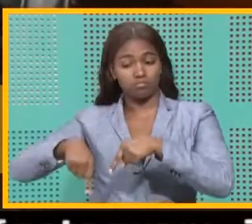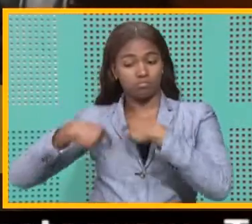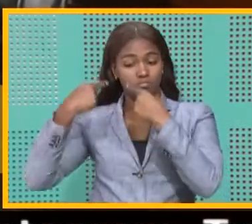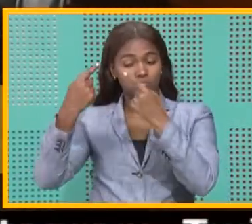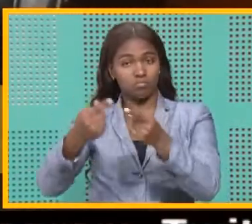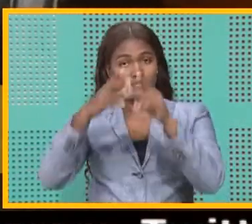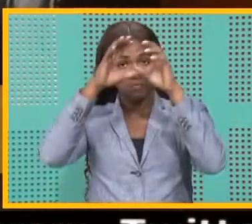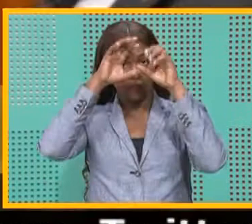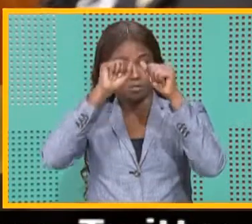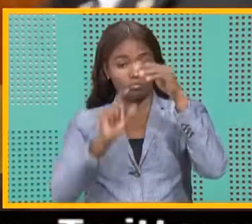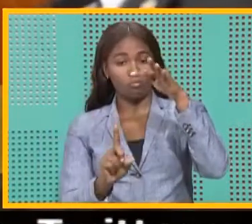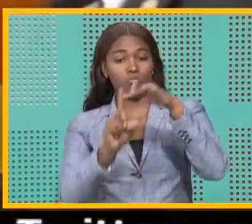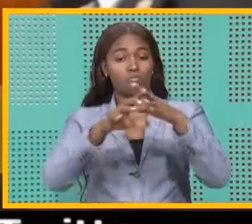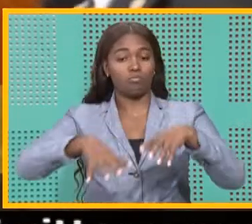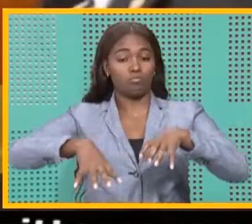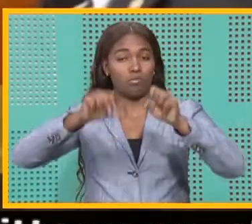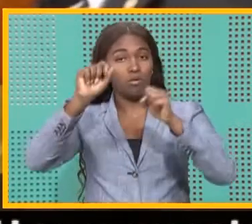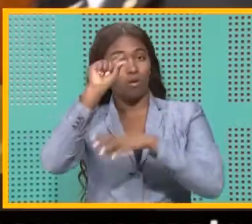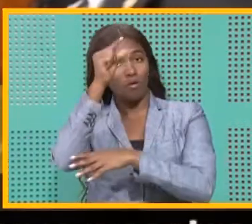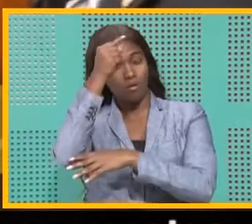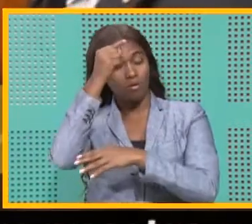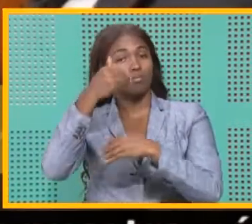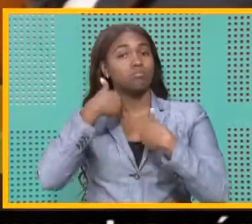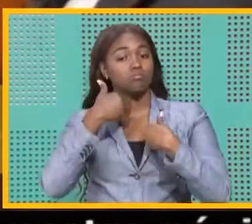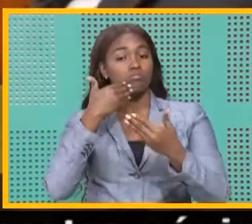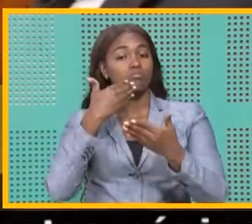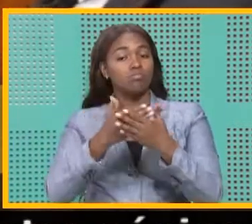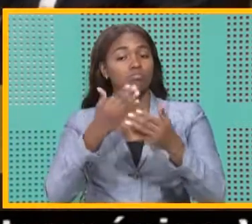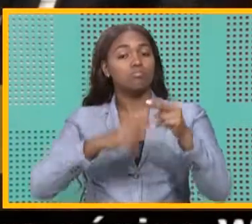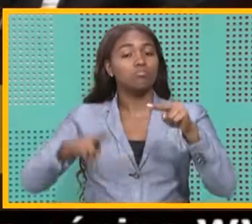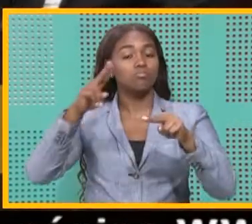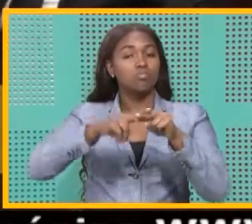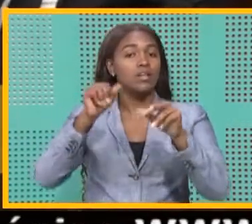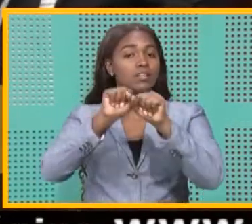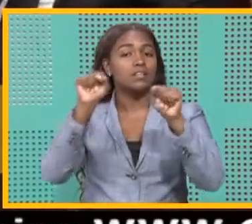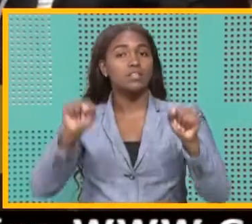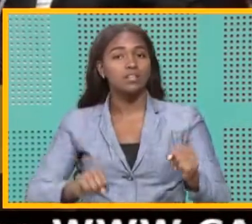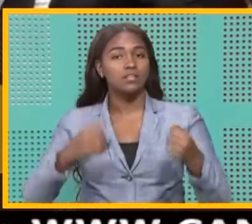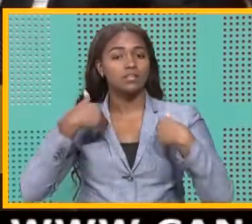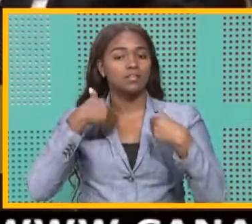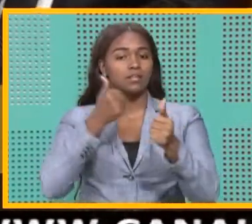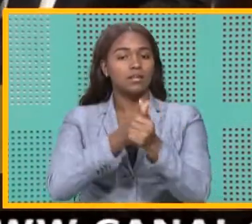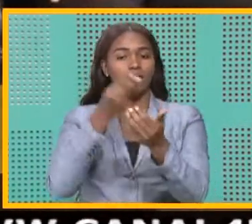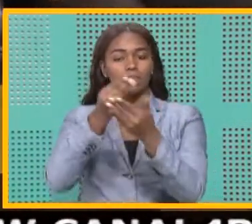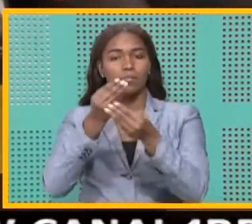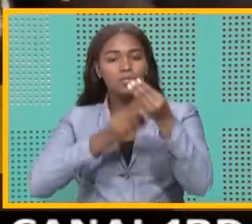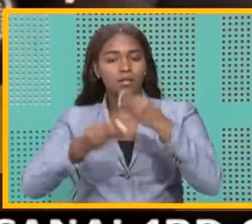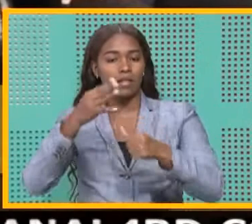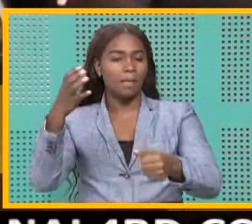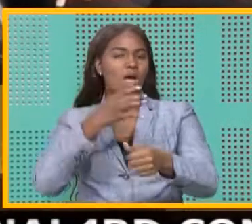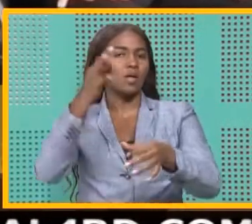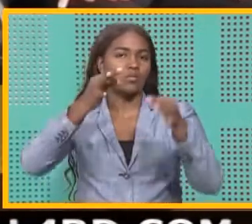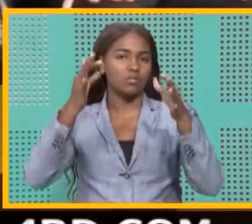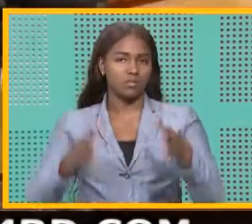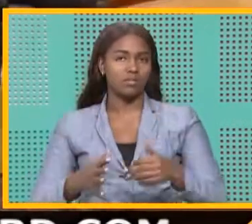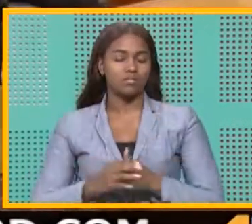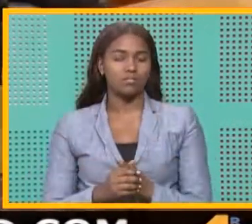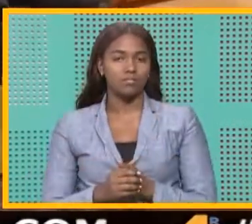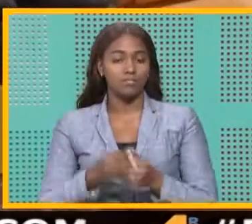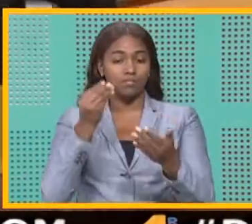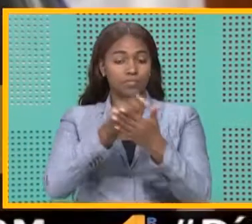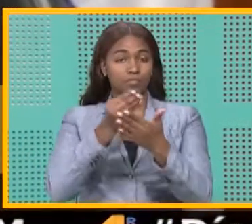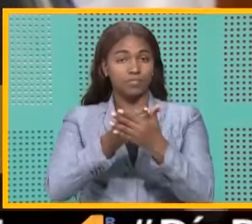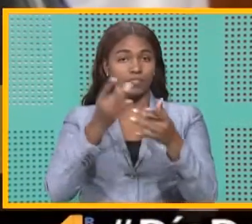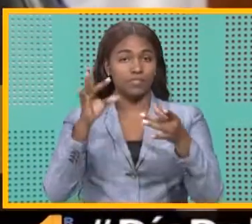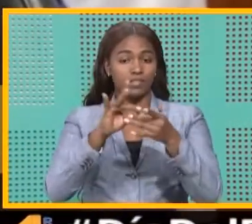Medina llegó al gobierno, ha aumentado de manera sistemática el presupuesto del Poder Judicial. El presupuesto de la